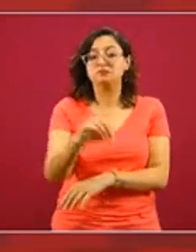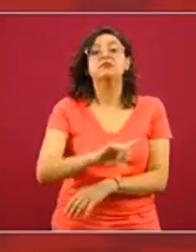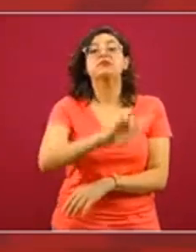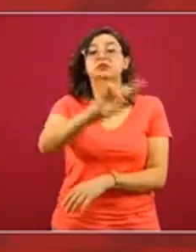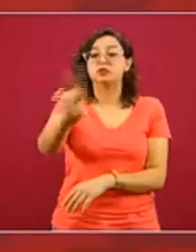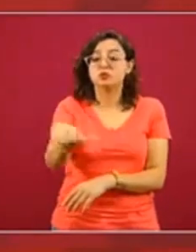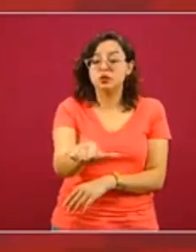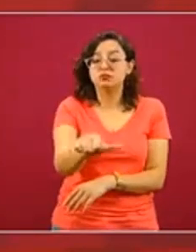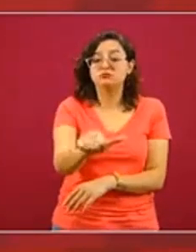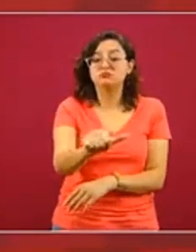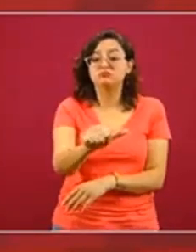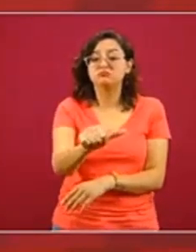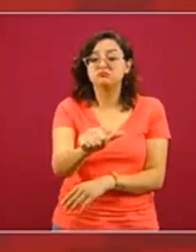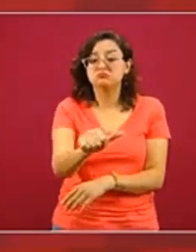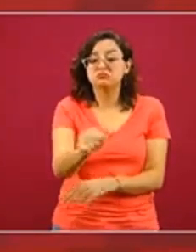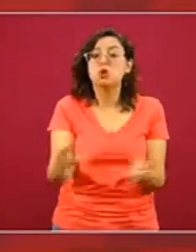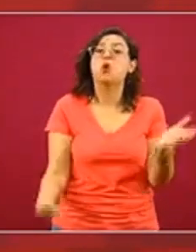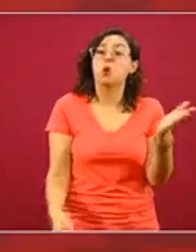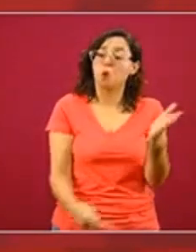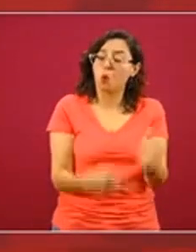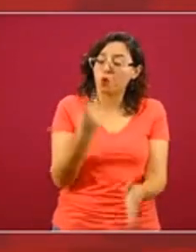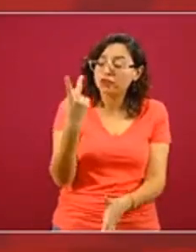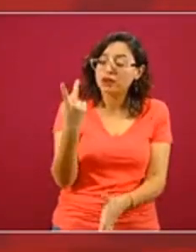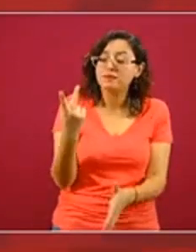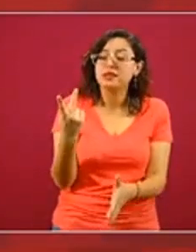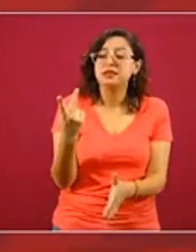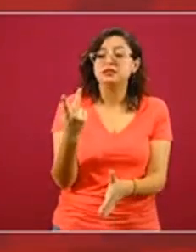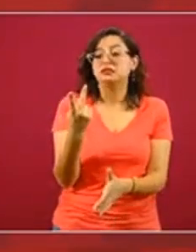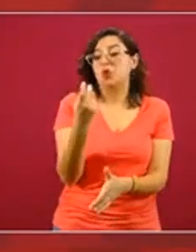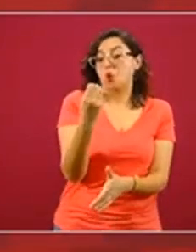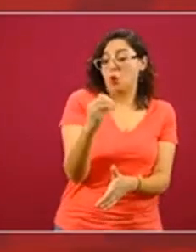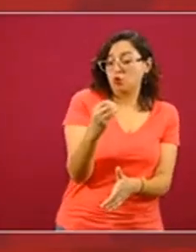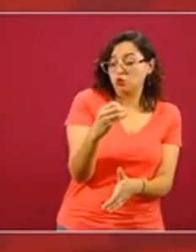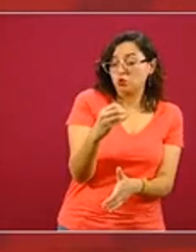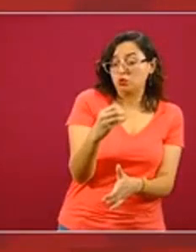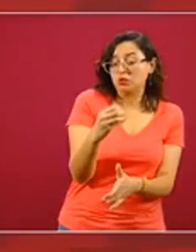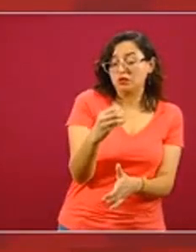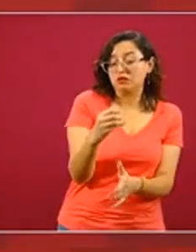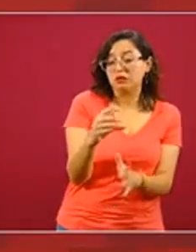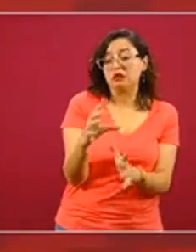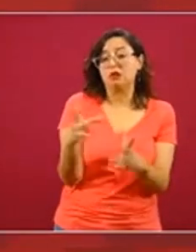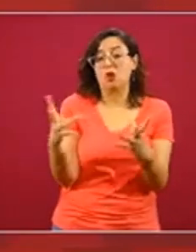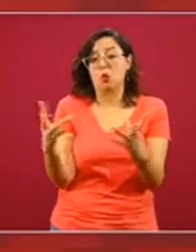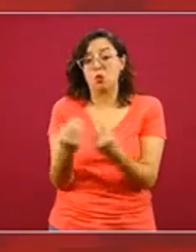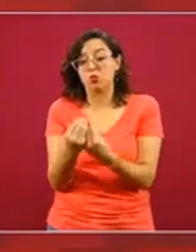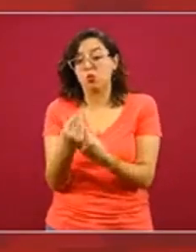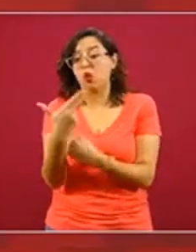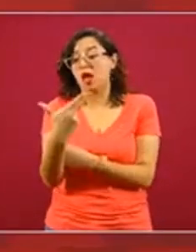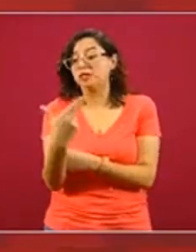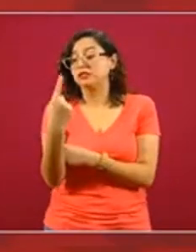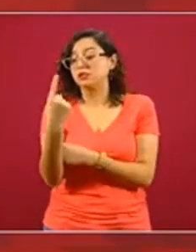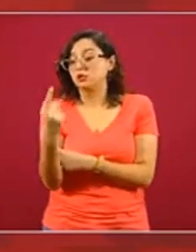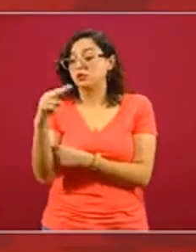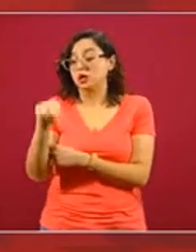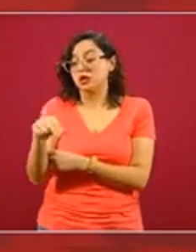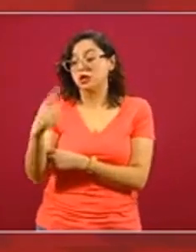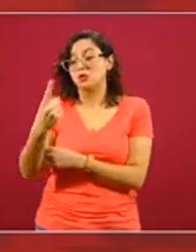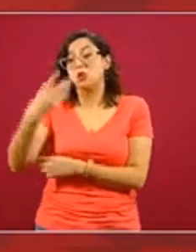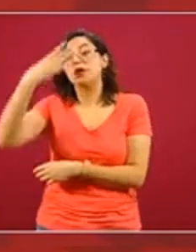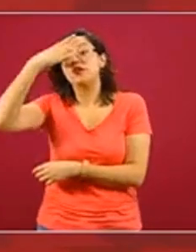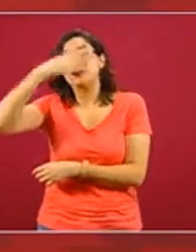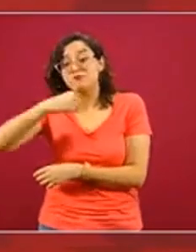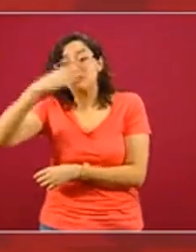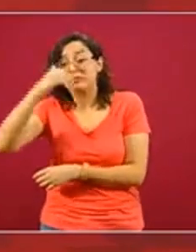la posibilidad de que empezando octubre y conjuntamente con la influenza, que es una enfermedad